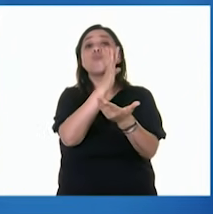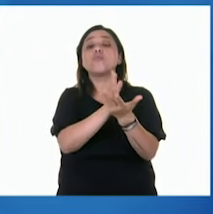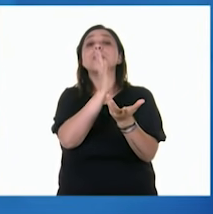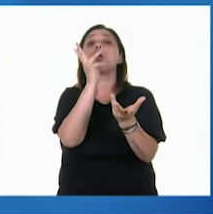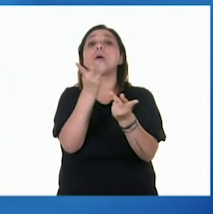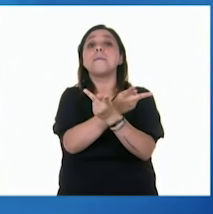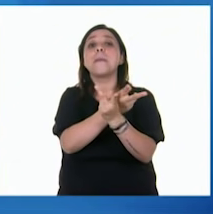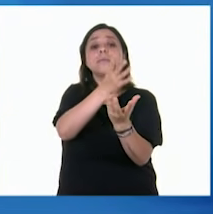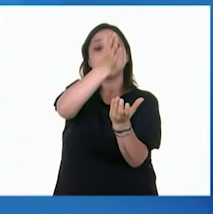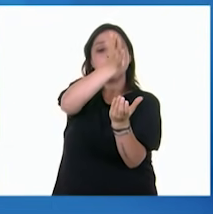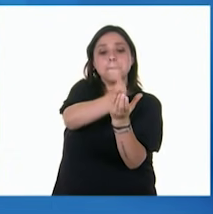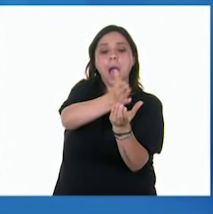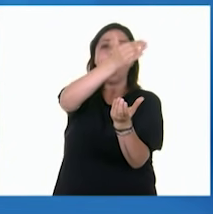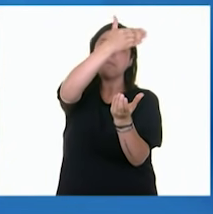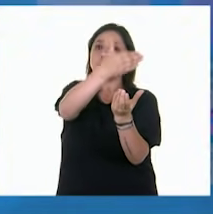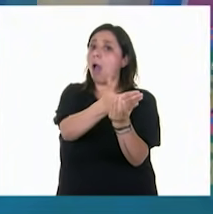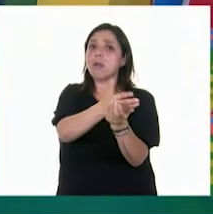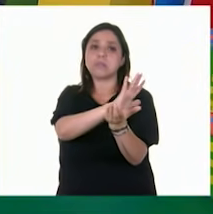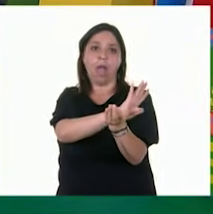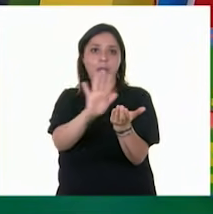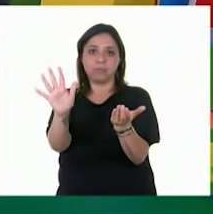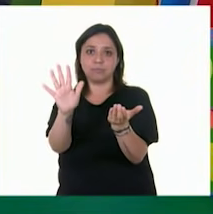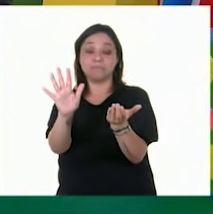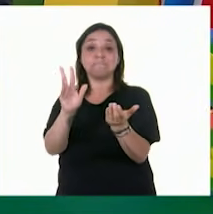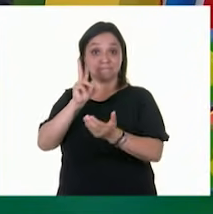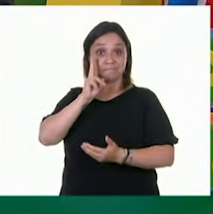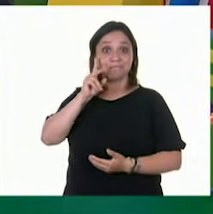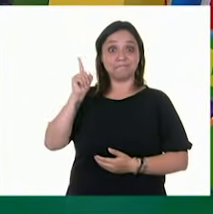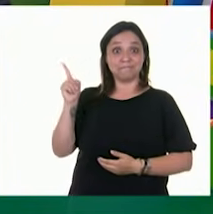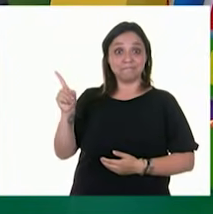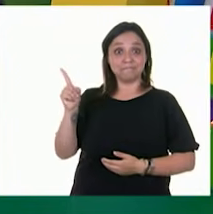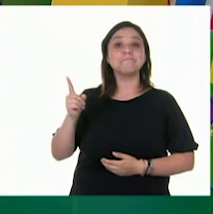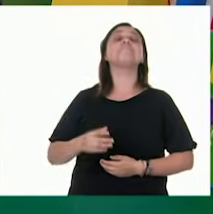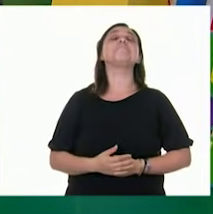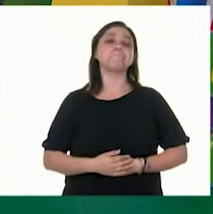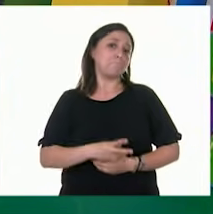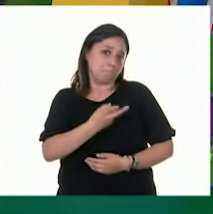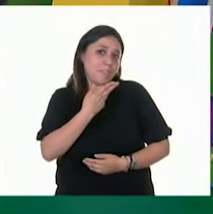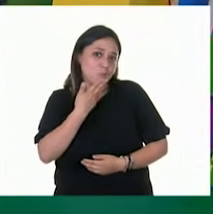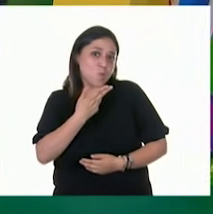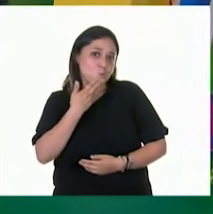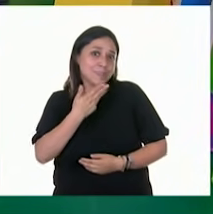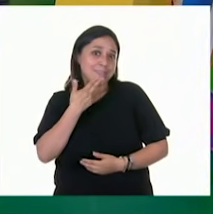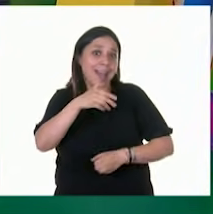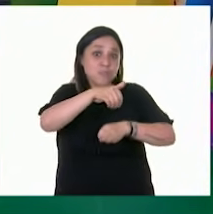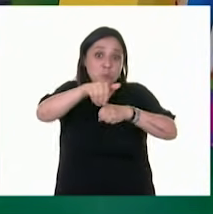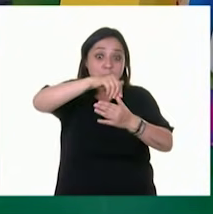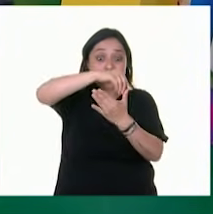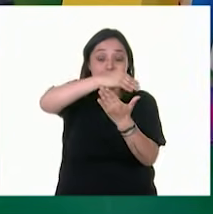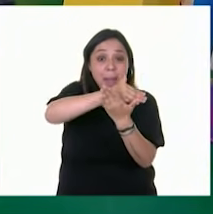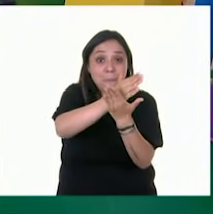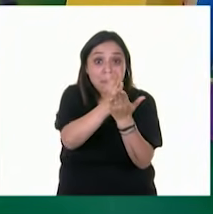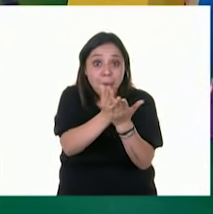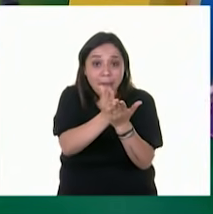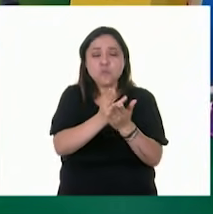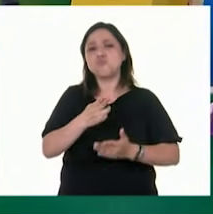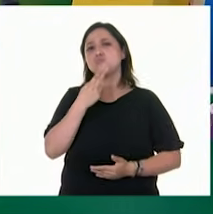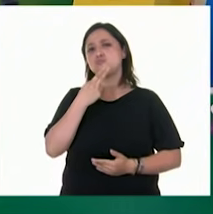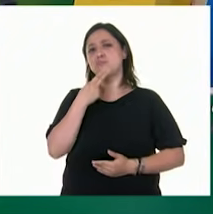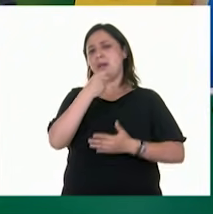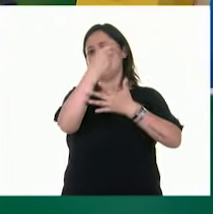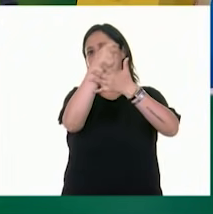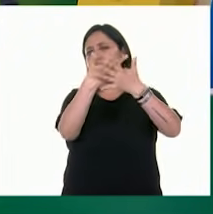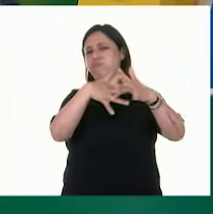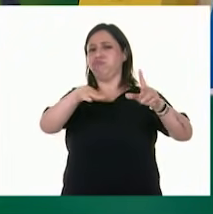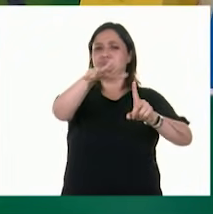iguales. Ajá. Muy bien. ¿Qué te parece? Súper ya estamos bien utilizando fracciones. Entonces, las fracciones, ajá, sí las podemos utilizar en muchos